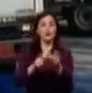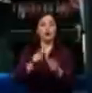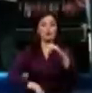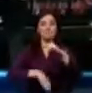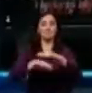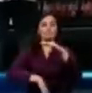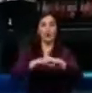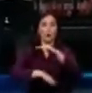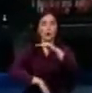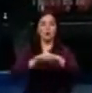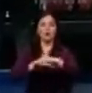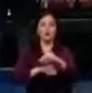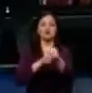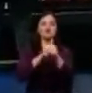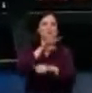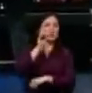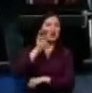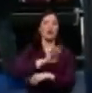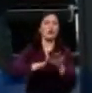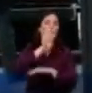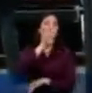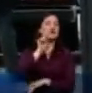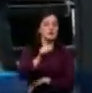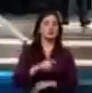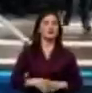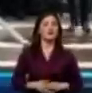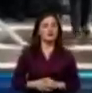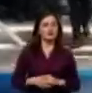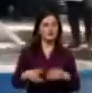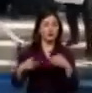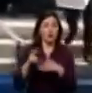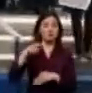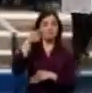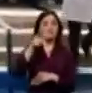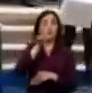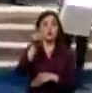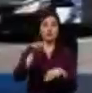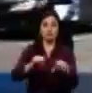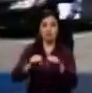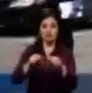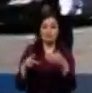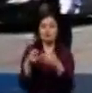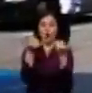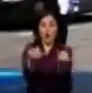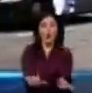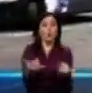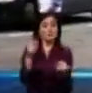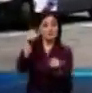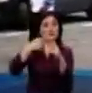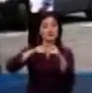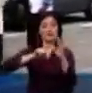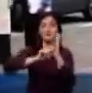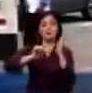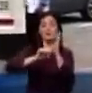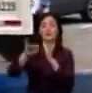albergar a cerca de 4.000 personas. Pese a que la inauguración formal será el próximo 22 de mayo, hoy empezará la atención